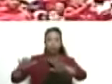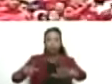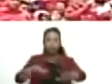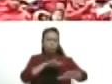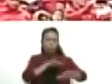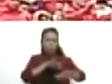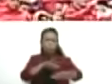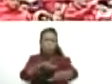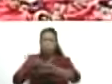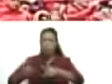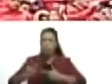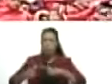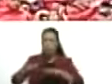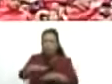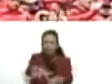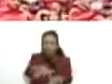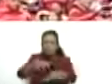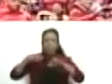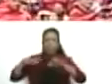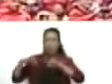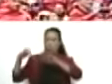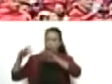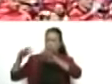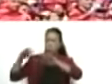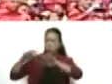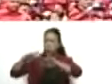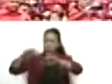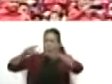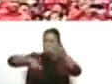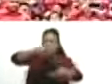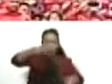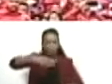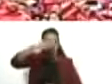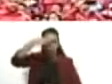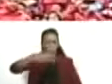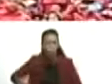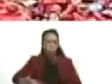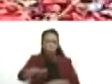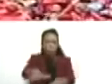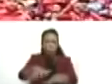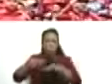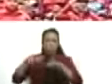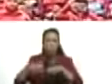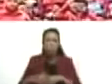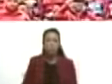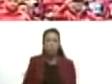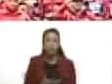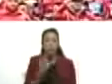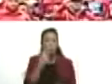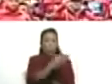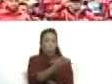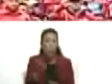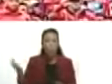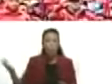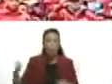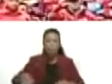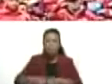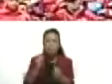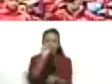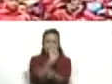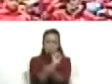Liberales en recia multitud, marchemos liberales en recia multitud, a romper